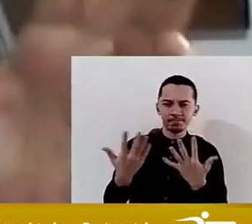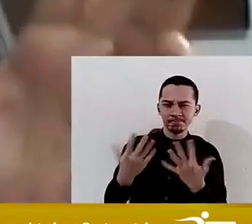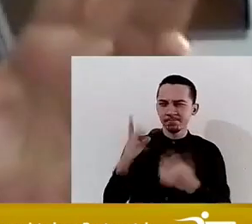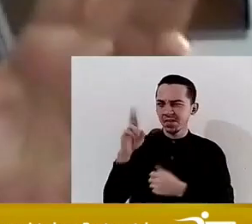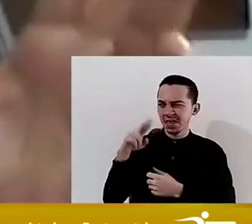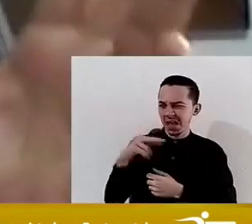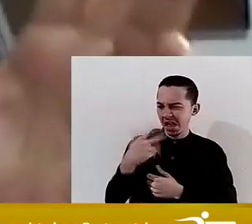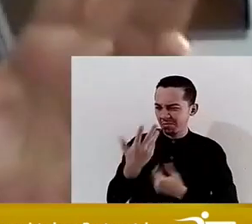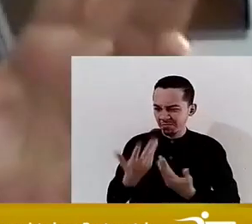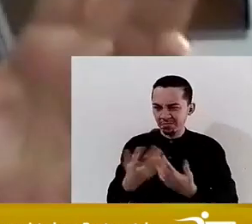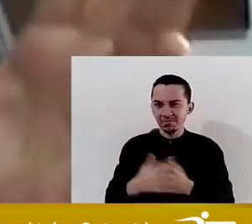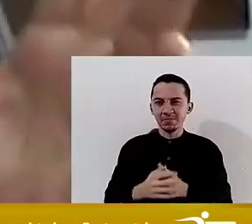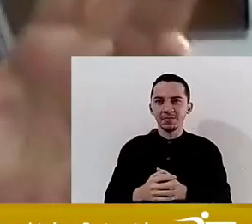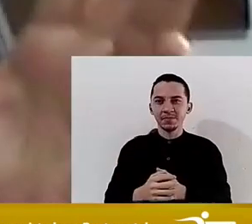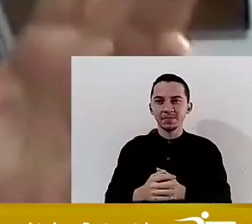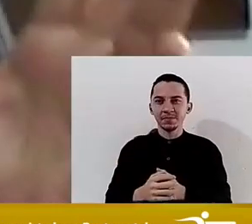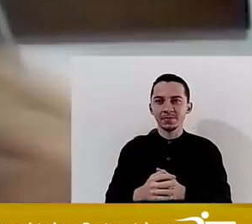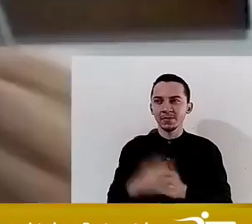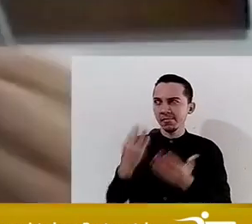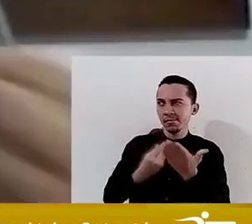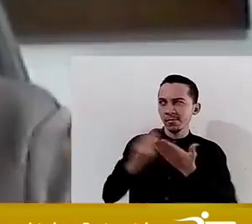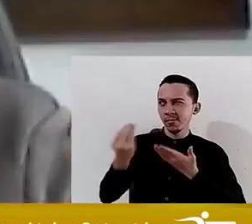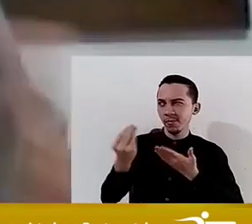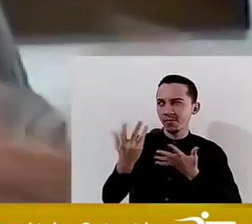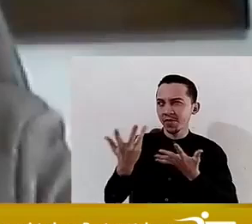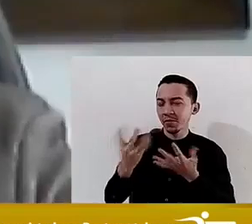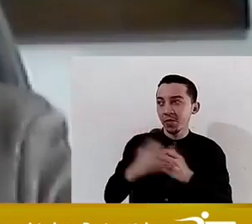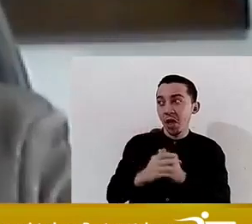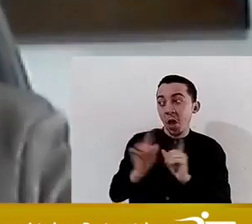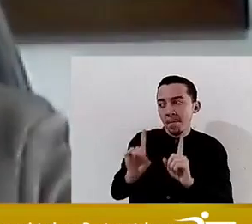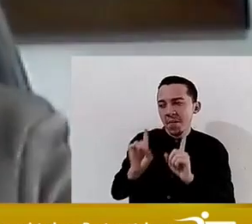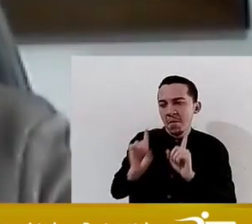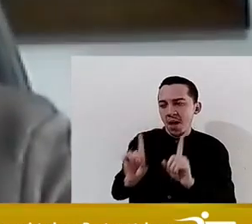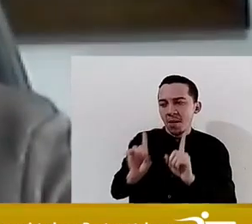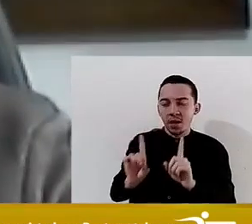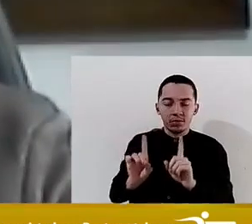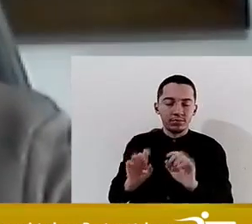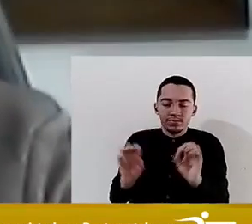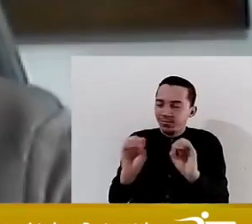sin decir cosas extrañas o argumentar cosas extrañas.